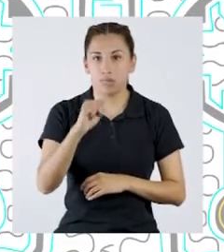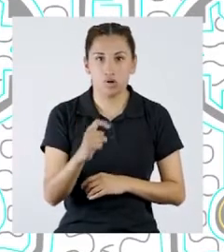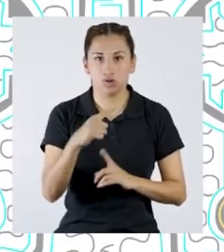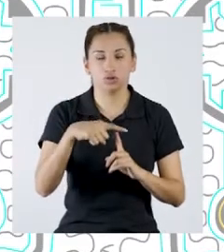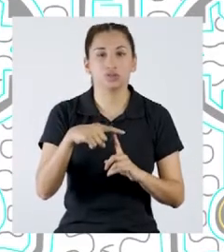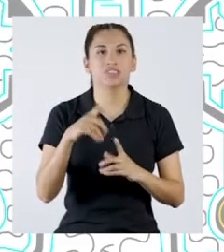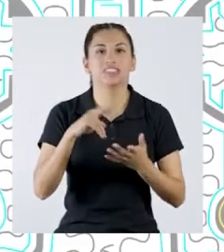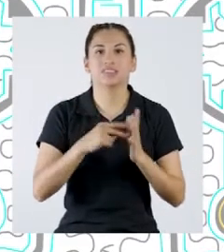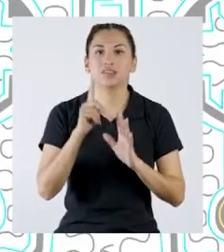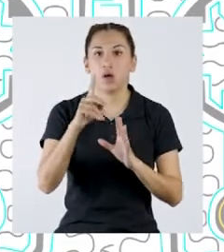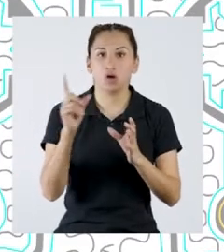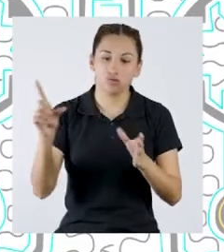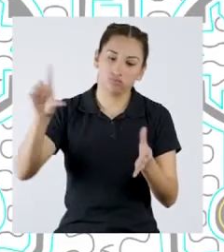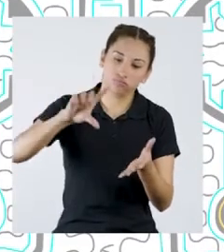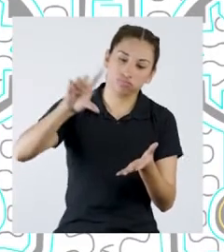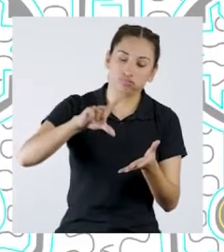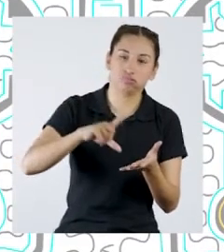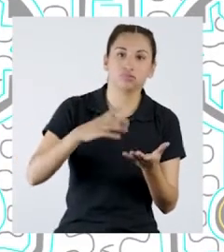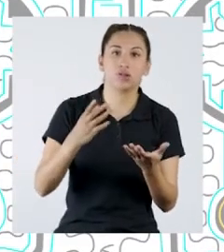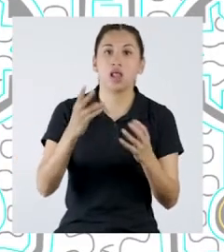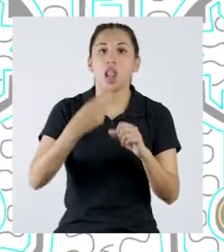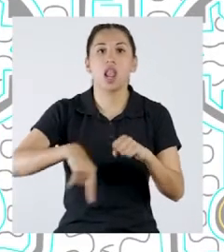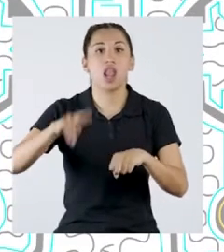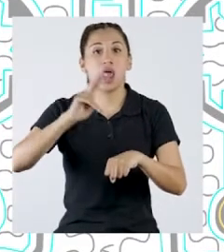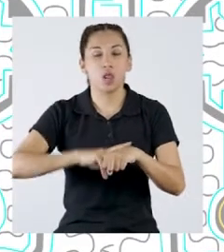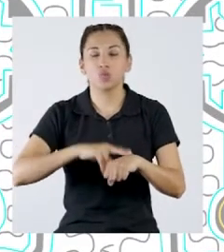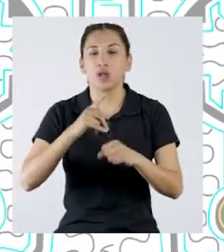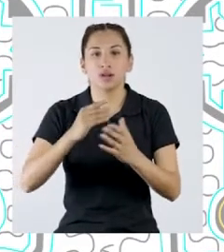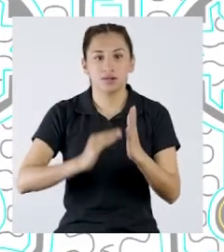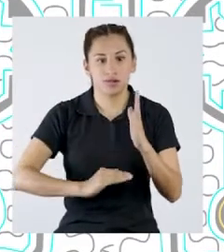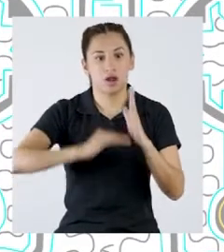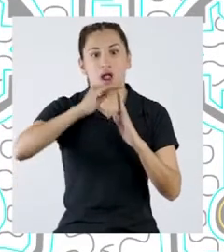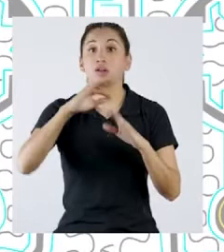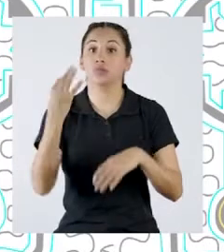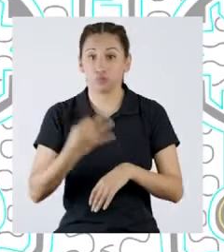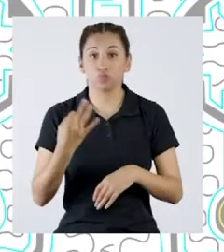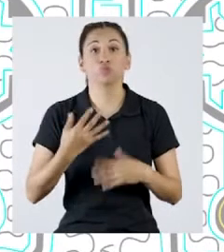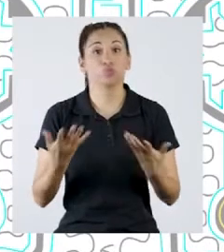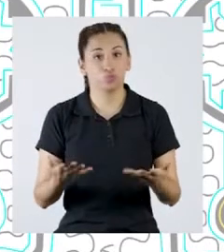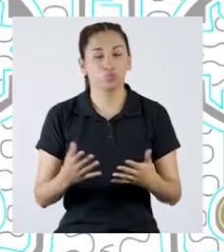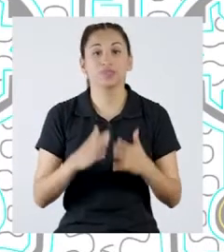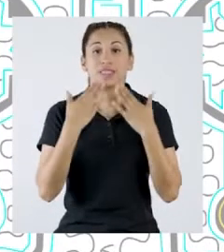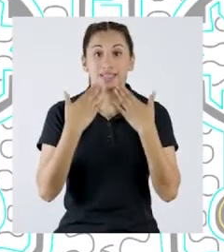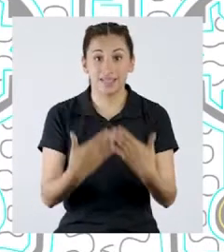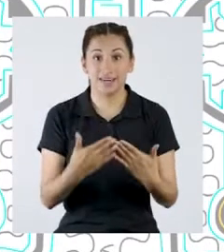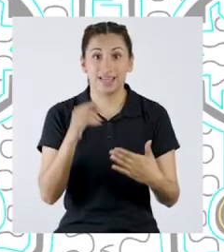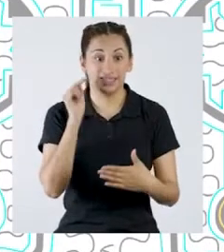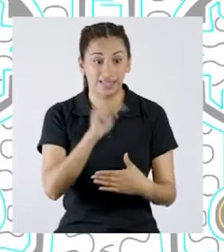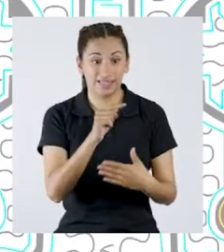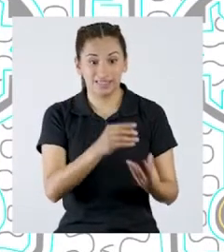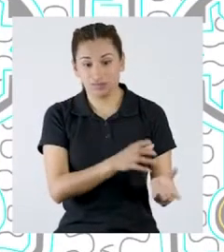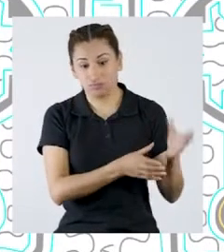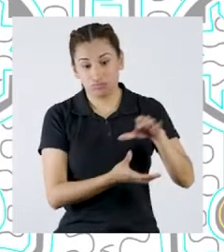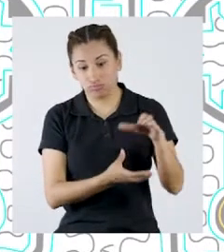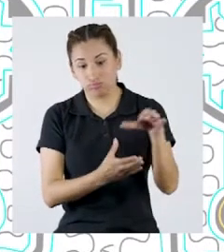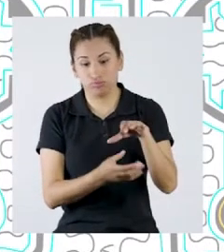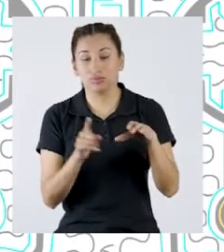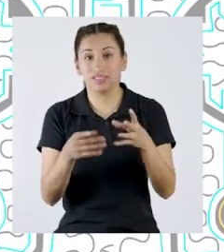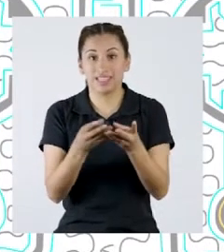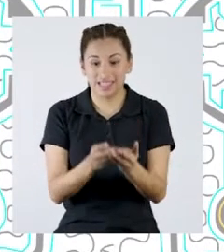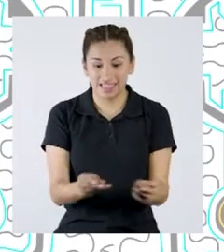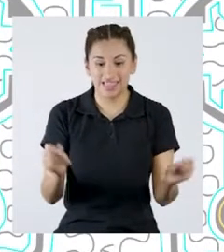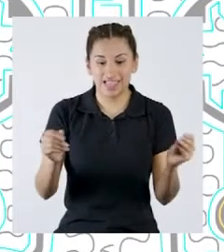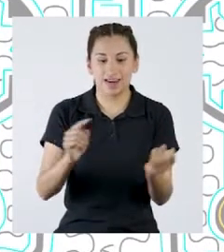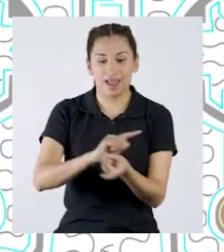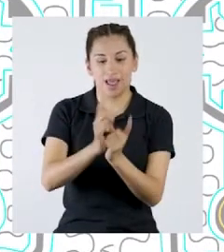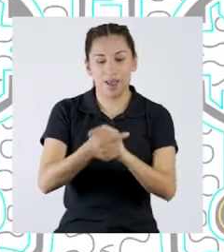es un fertilizante orgánico o abono natural de alta calidad, gracias al cual se